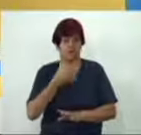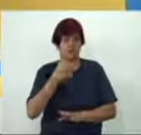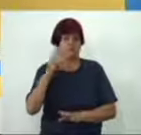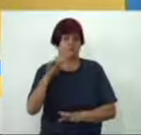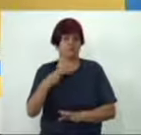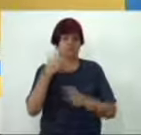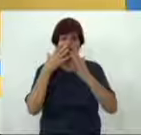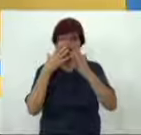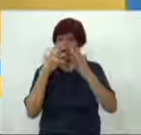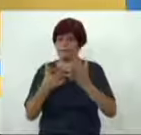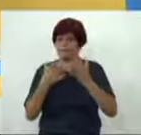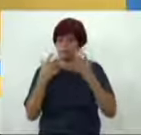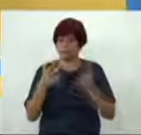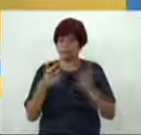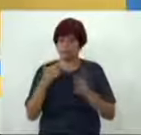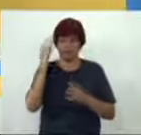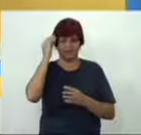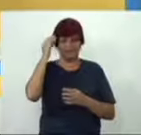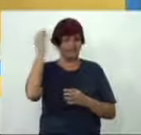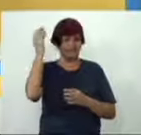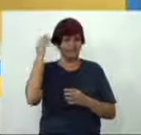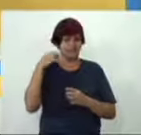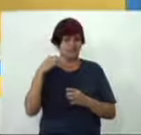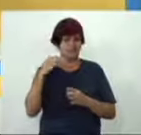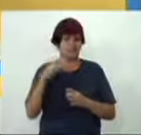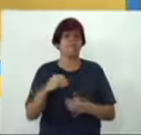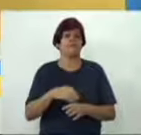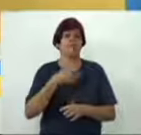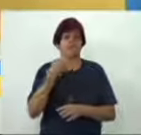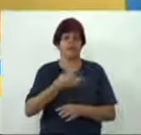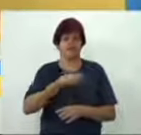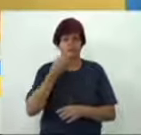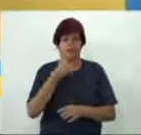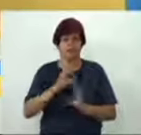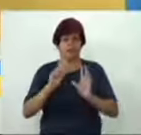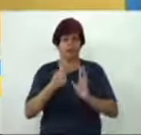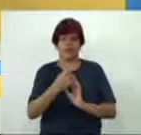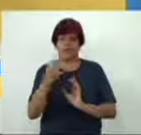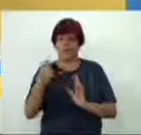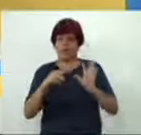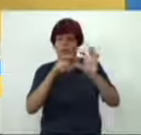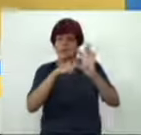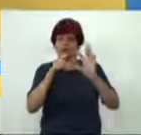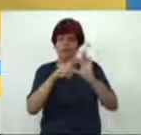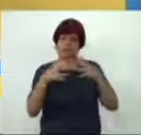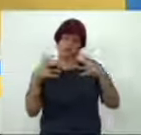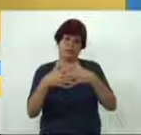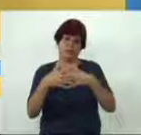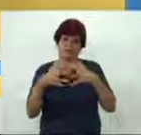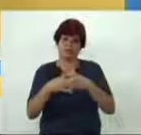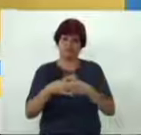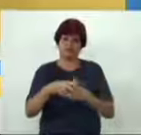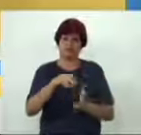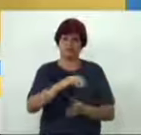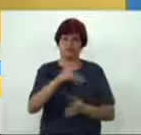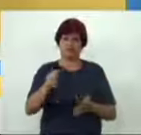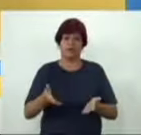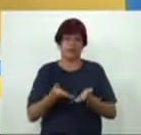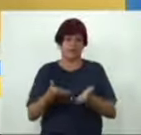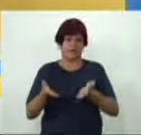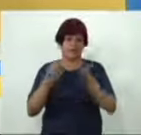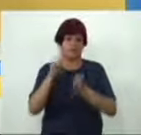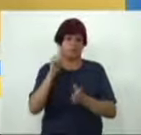son requerimientos metodológicos que tenemos que tener presentes a la hora de exponer cada contenido, en correspondencia con el área de desarrollo que